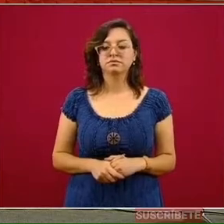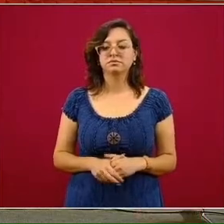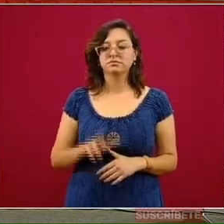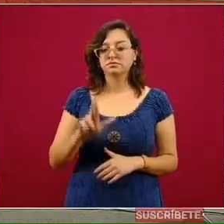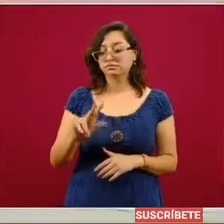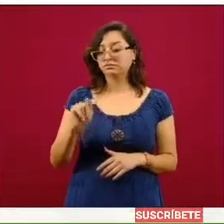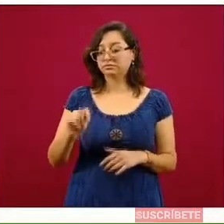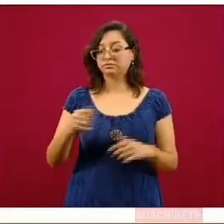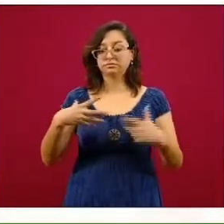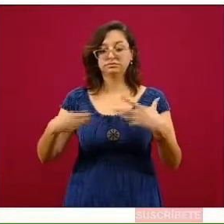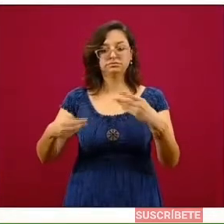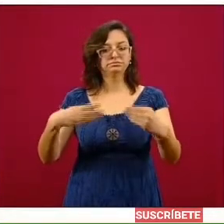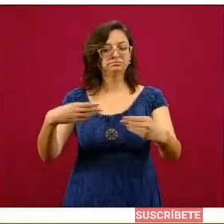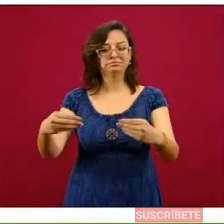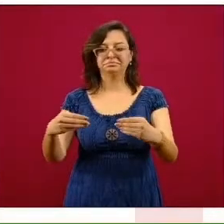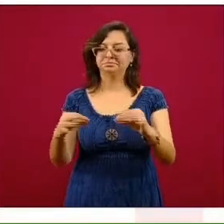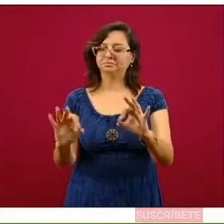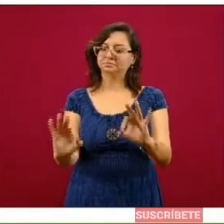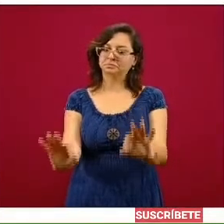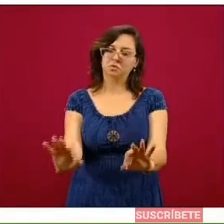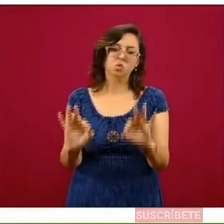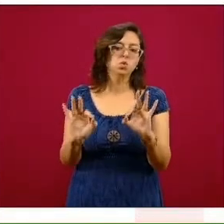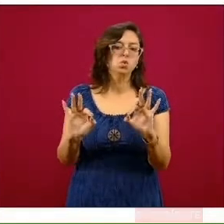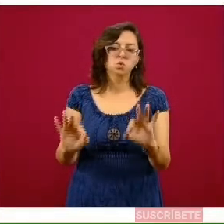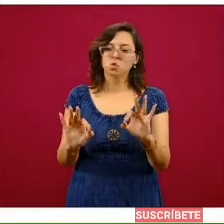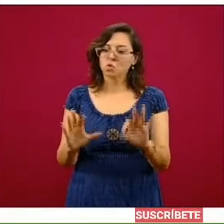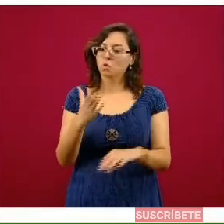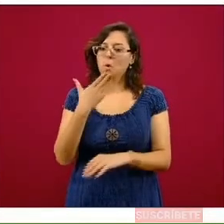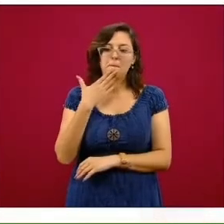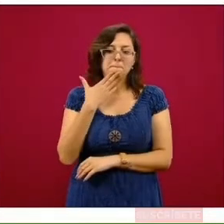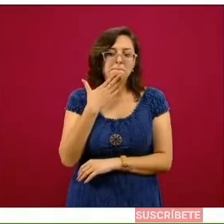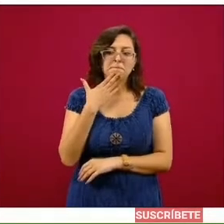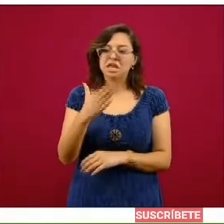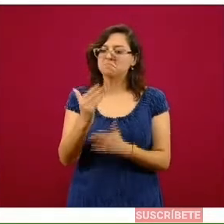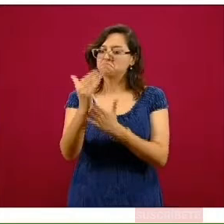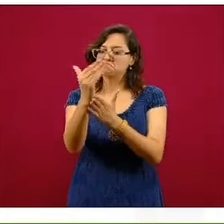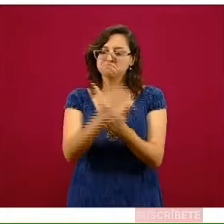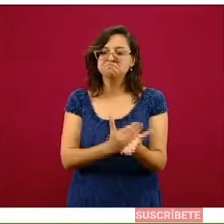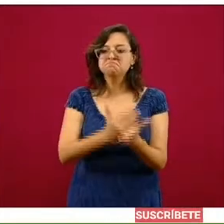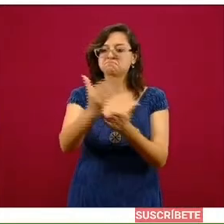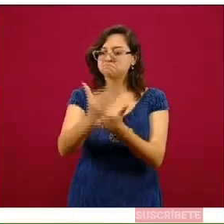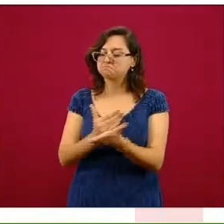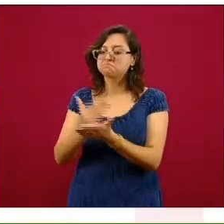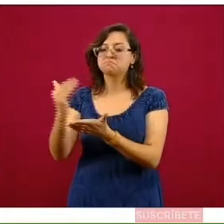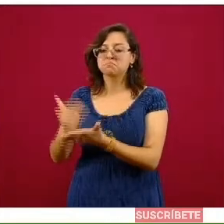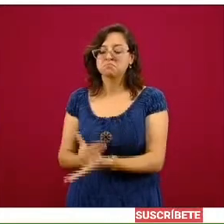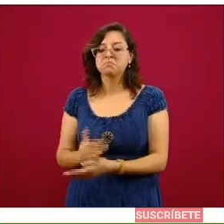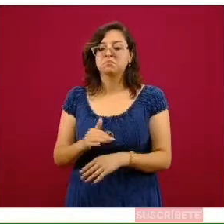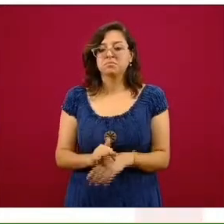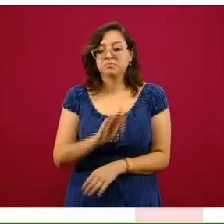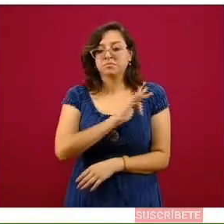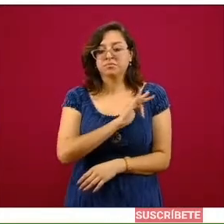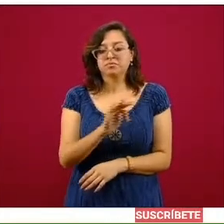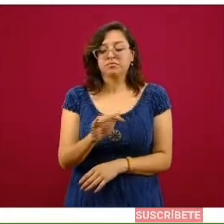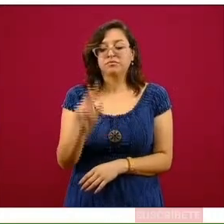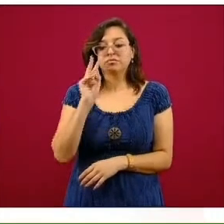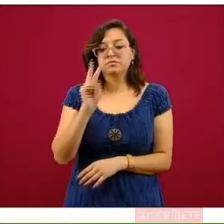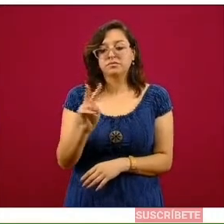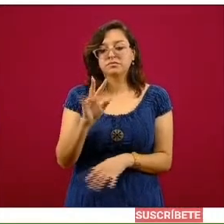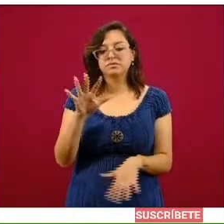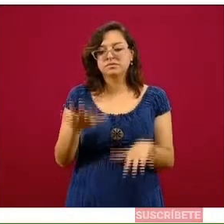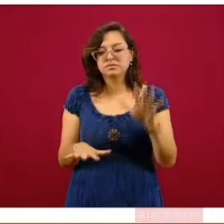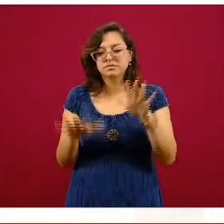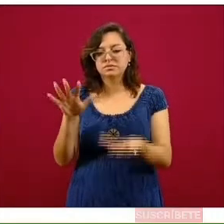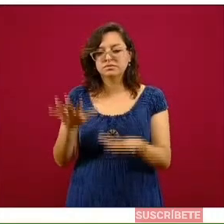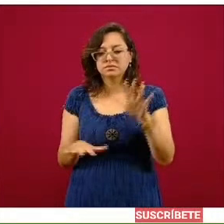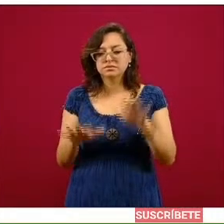Excelentes cifras de la tasa de transmisión. Excelentes, ¿no? Notarán, pequeño detalle técnico, que a veces hay una sombra